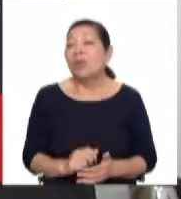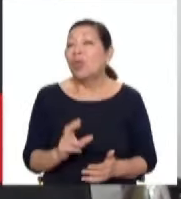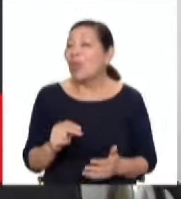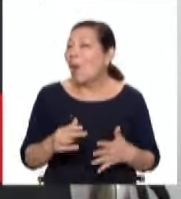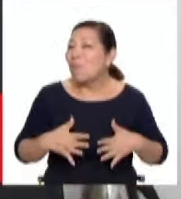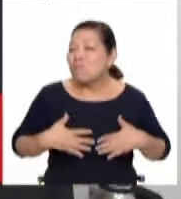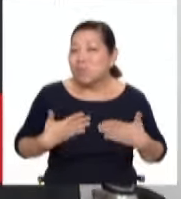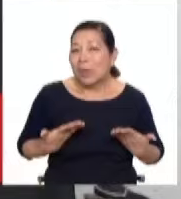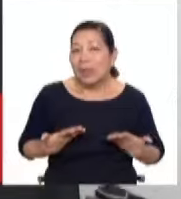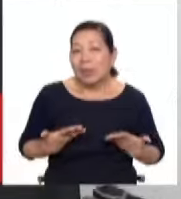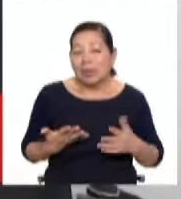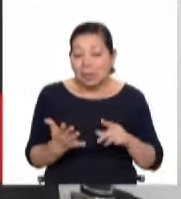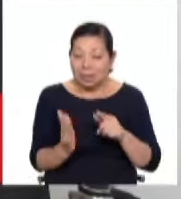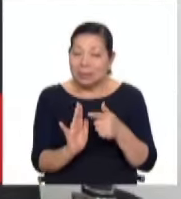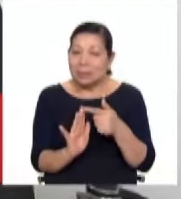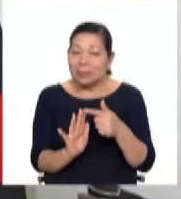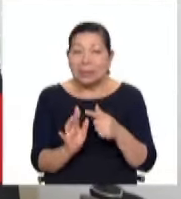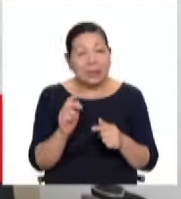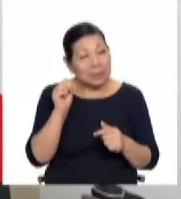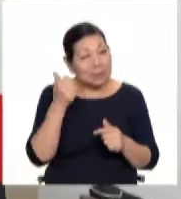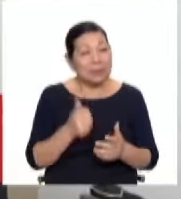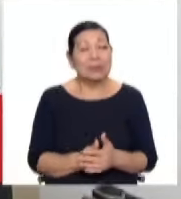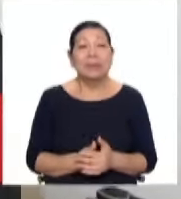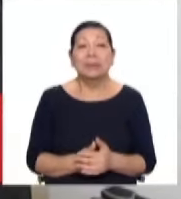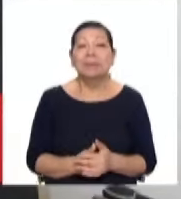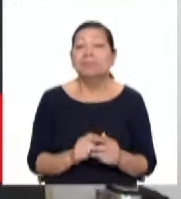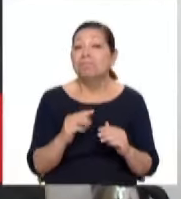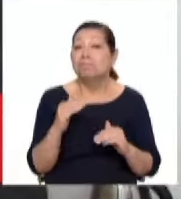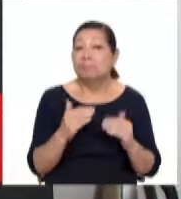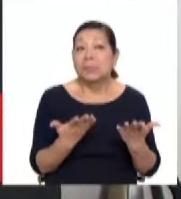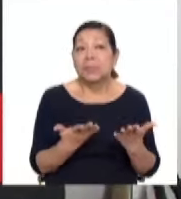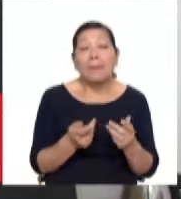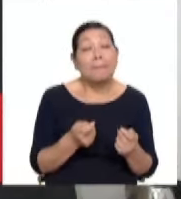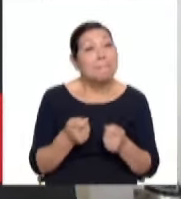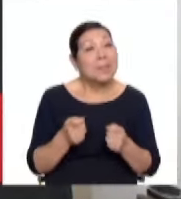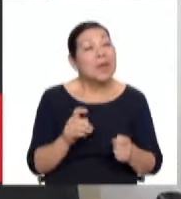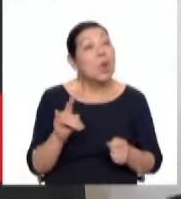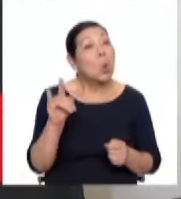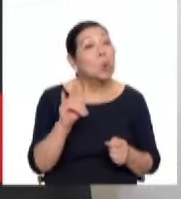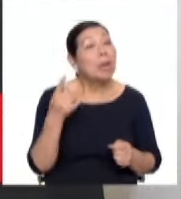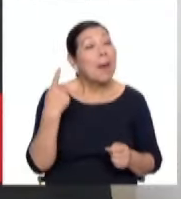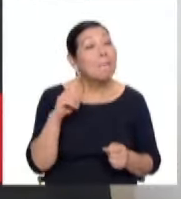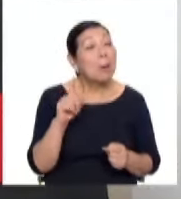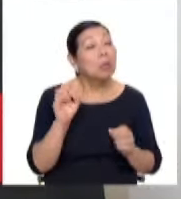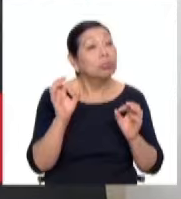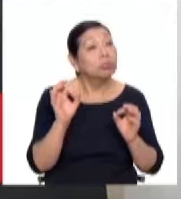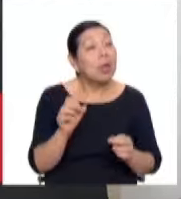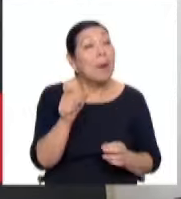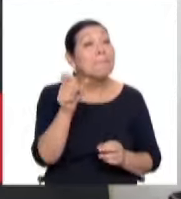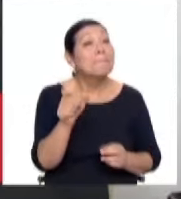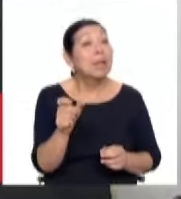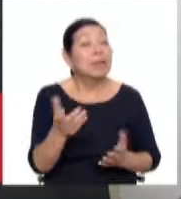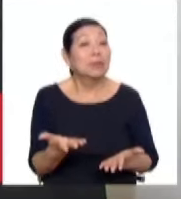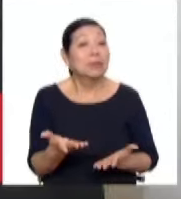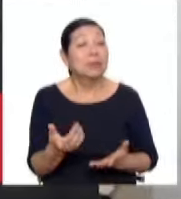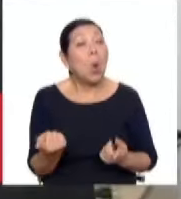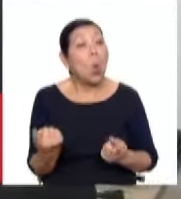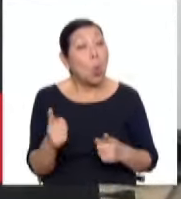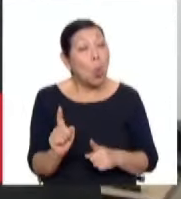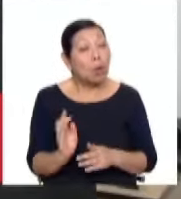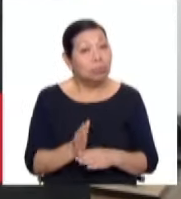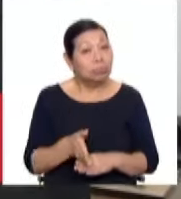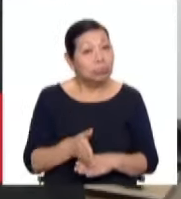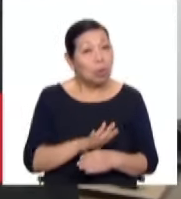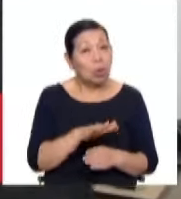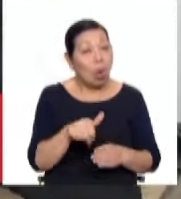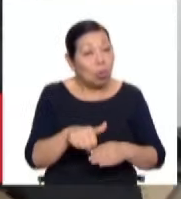no pueden pasar el detector biométrico. Recordemos que el detector biométrico es el mecanismo que utilizamos para asegurar que las personas o los postulantes